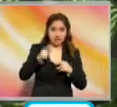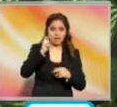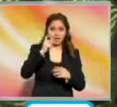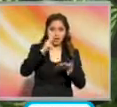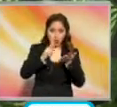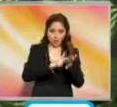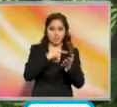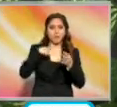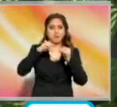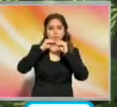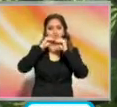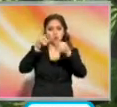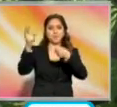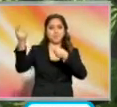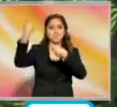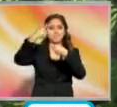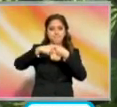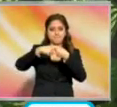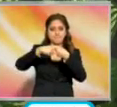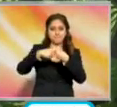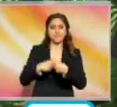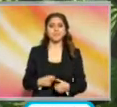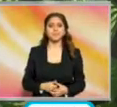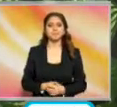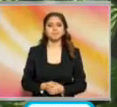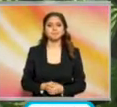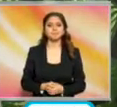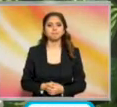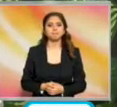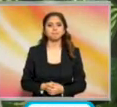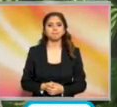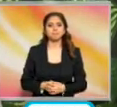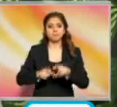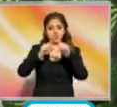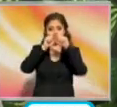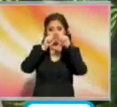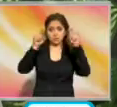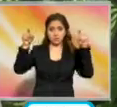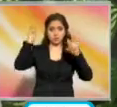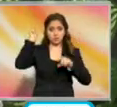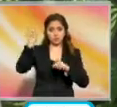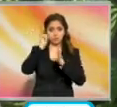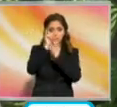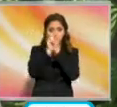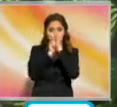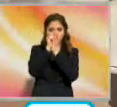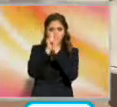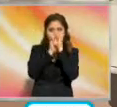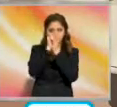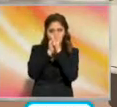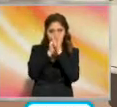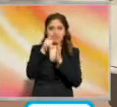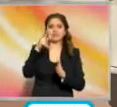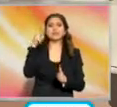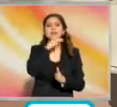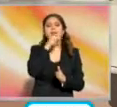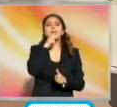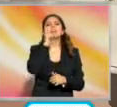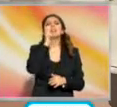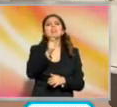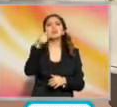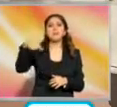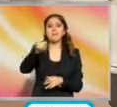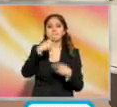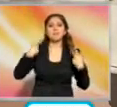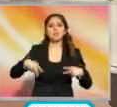nuestro siguiente vínculo, que es básicamente las tendencias en YouTube, ¿no? Las los tendencias en youtubers. YouTube. Rápidamente, a ver, dinos, ¿qué se vio en YouTube?